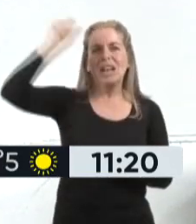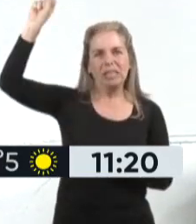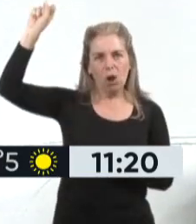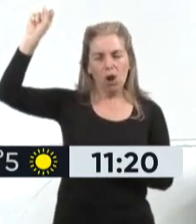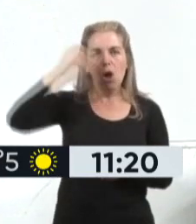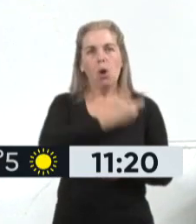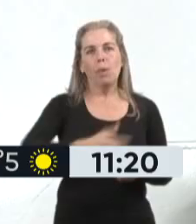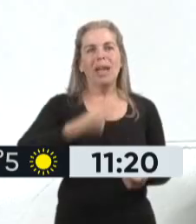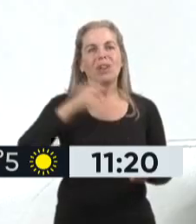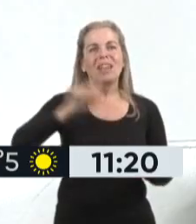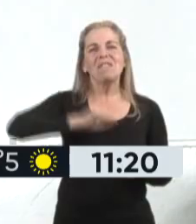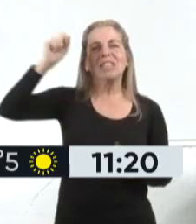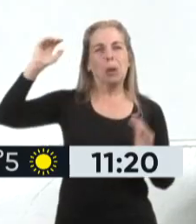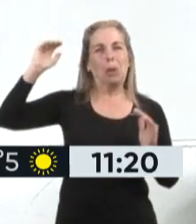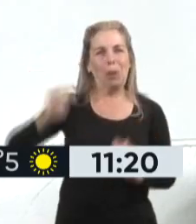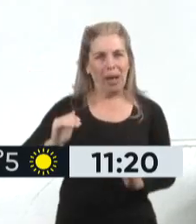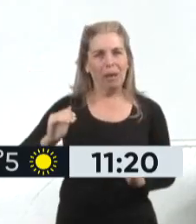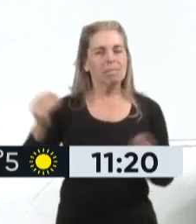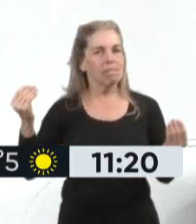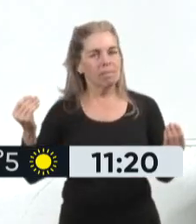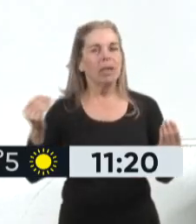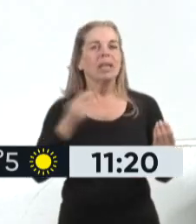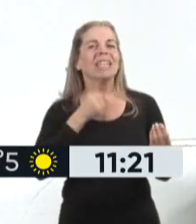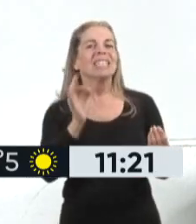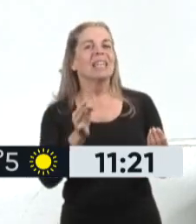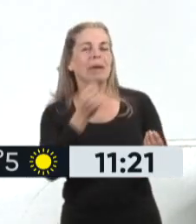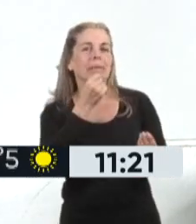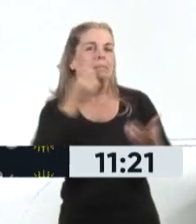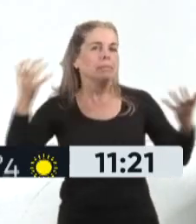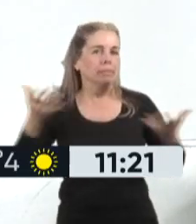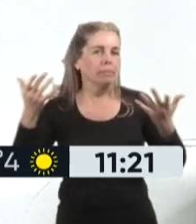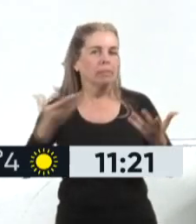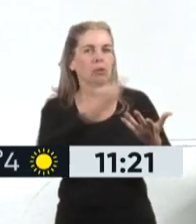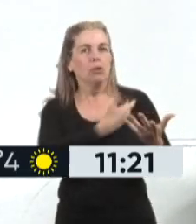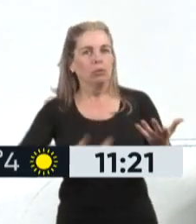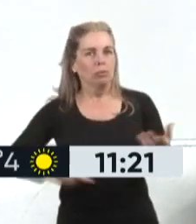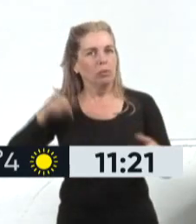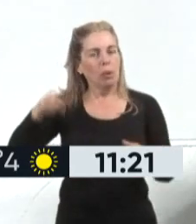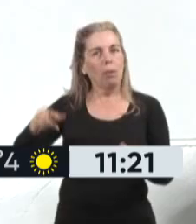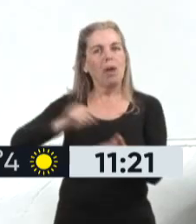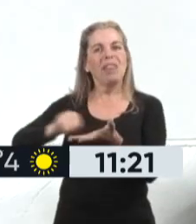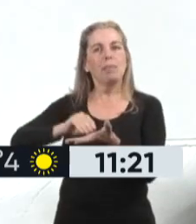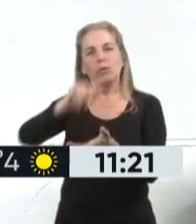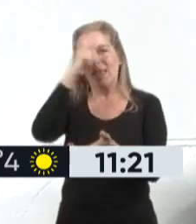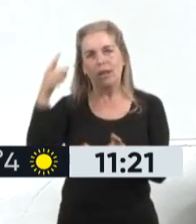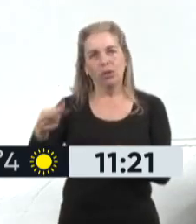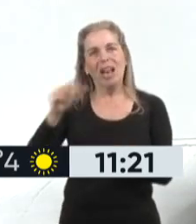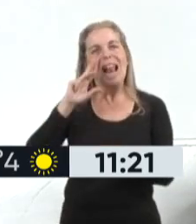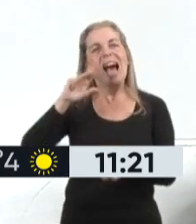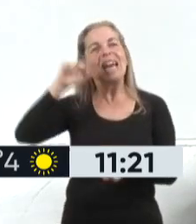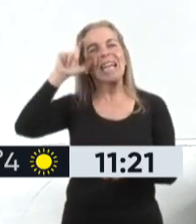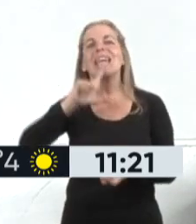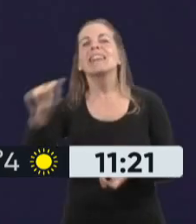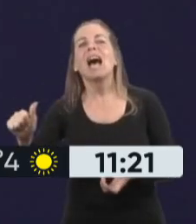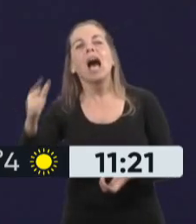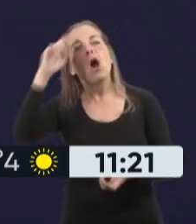lado. Por otro lado, querés saber también la opinión del gobierno en el caso Lourdes Arrieta, la diputada nacional, ¿qué tiene para decir el gobierno al respecto?